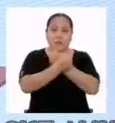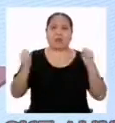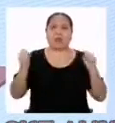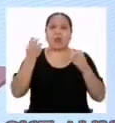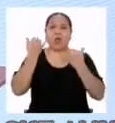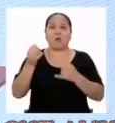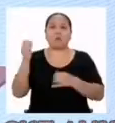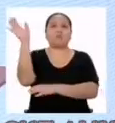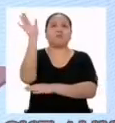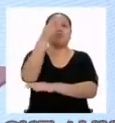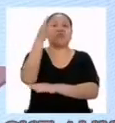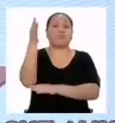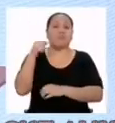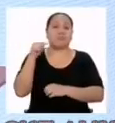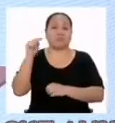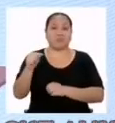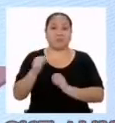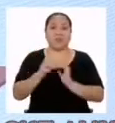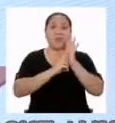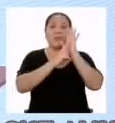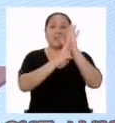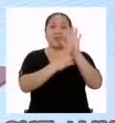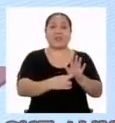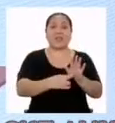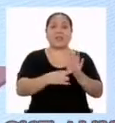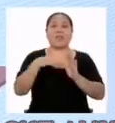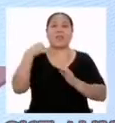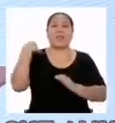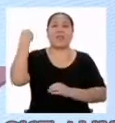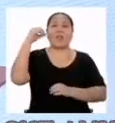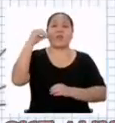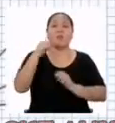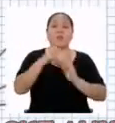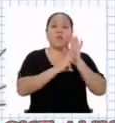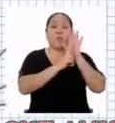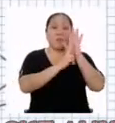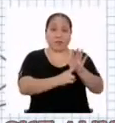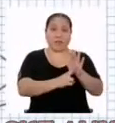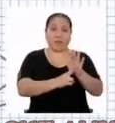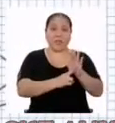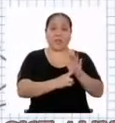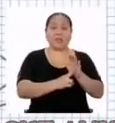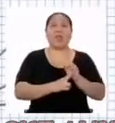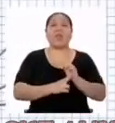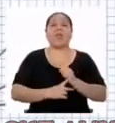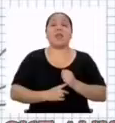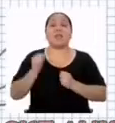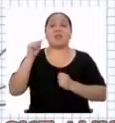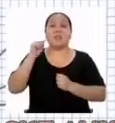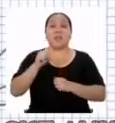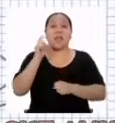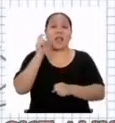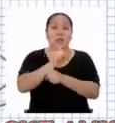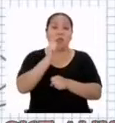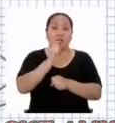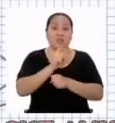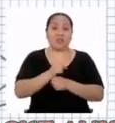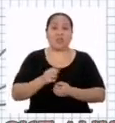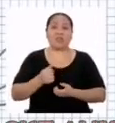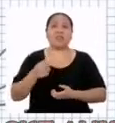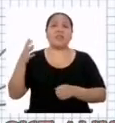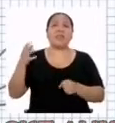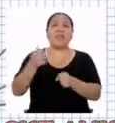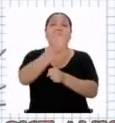de la juventud y de la educación en todo el mundo. Además, ganó el Premio Nobel de la Paz.